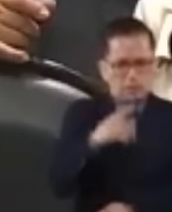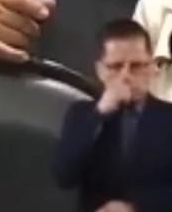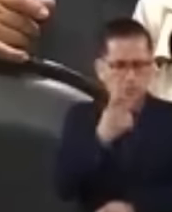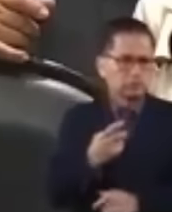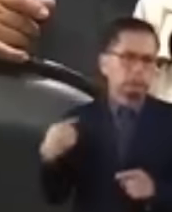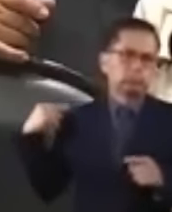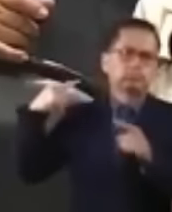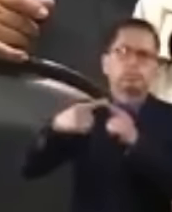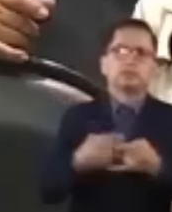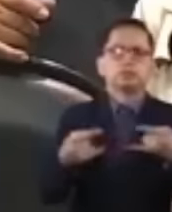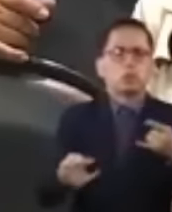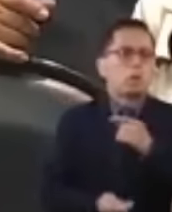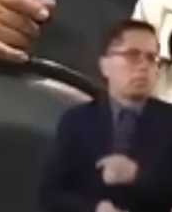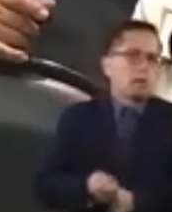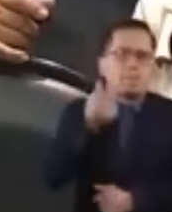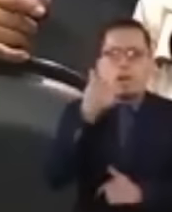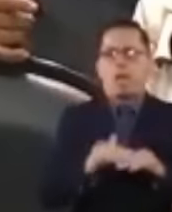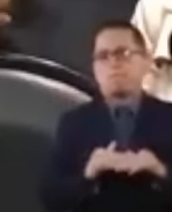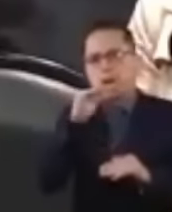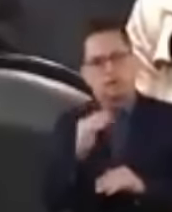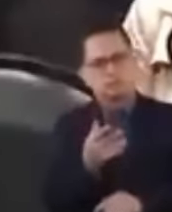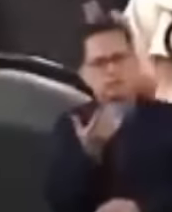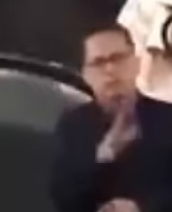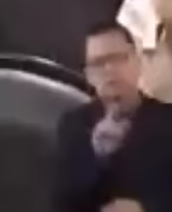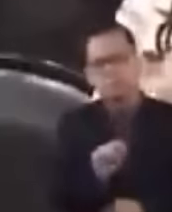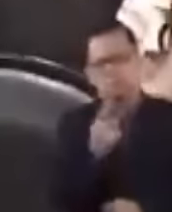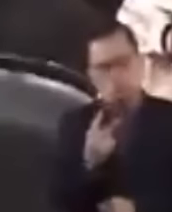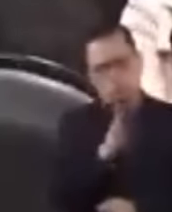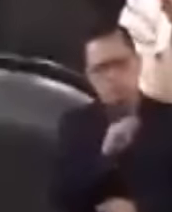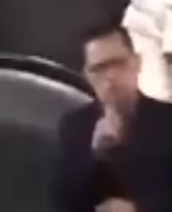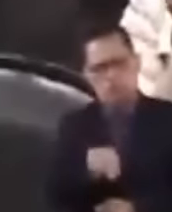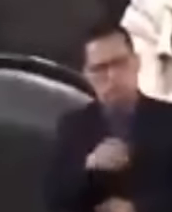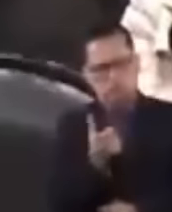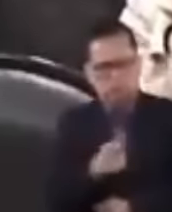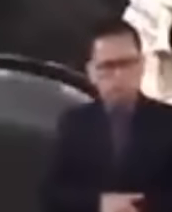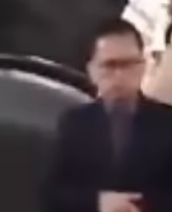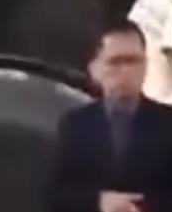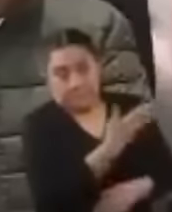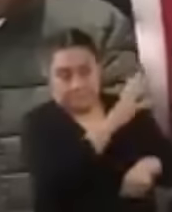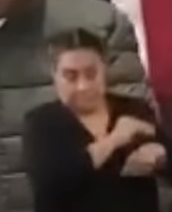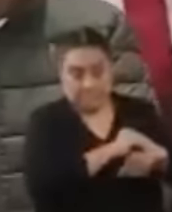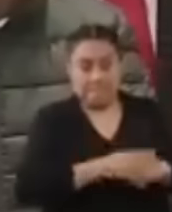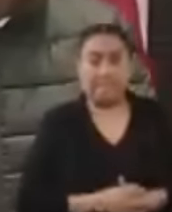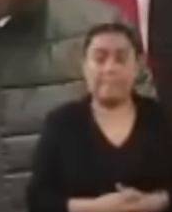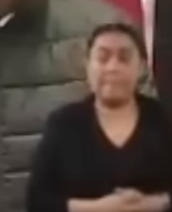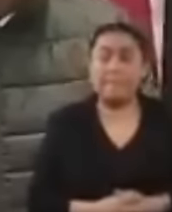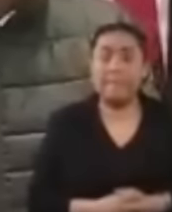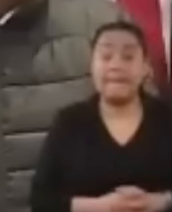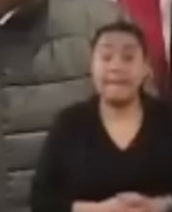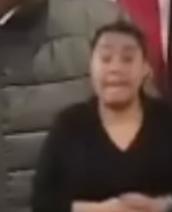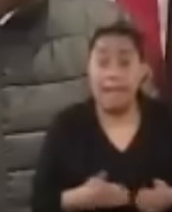diputado. 10.2 billones de pesos. Es cuanto, presidente, y retiro mi reserva. Venimos